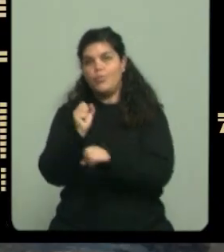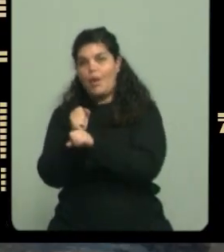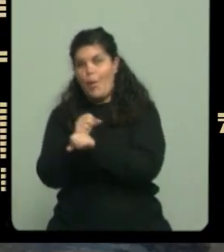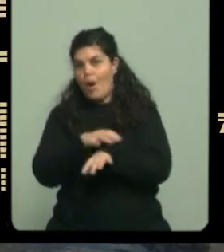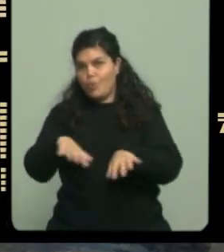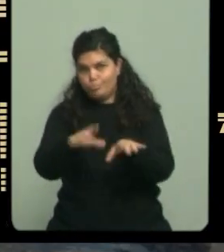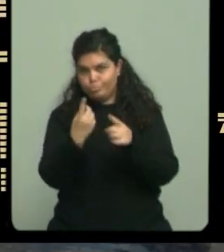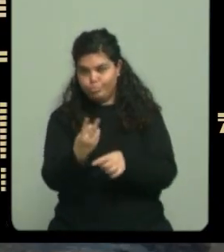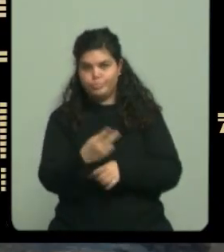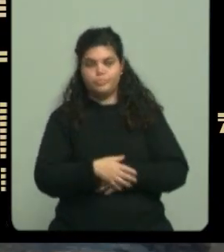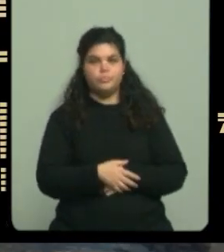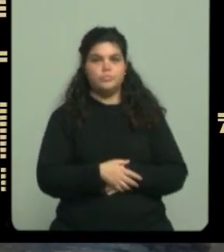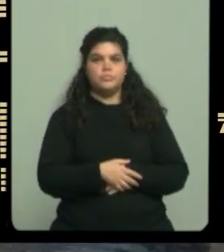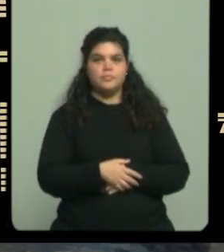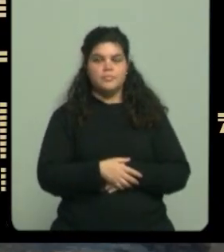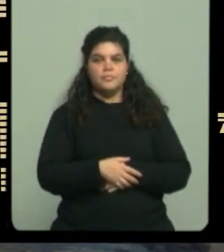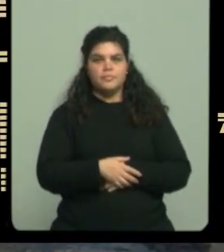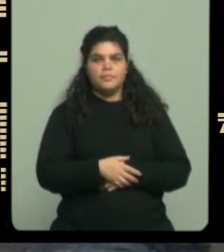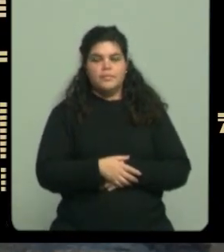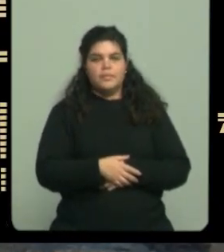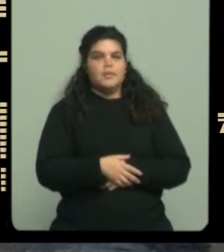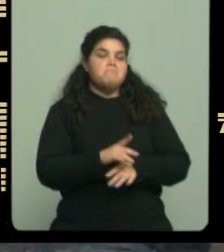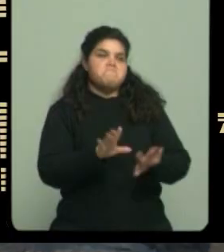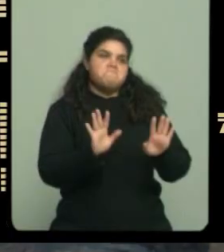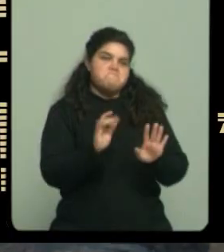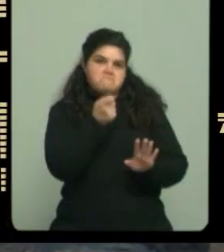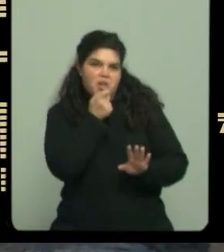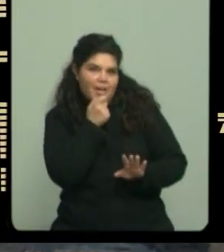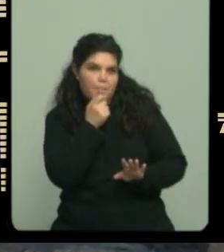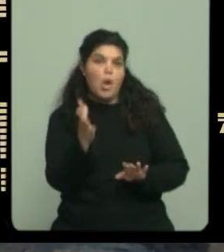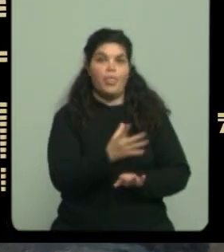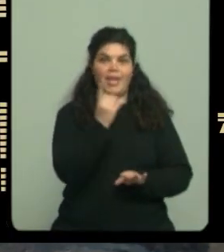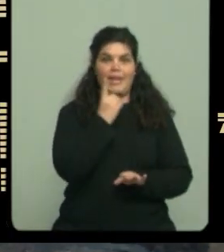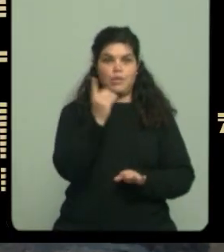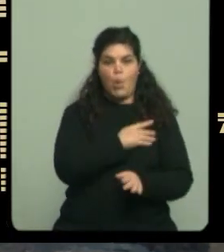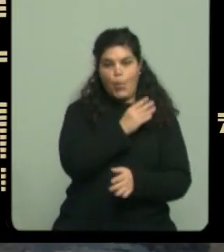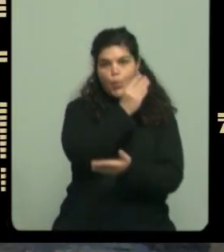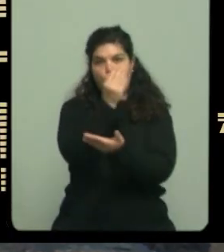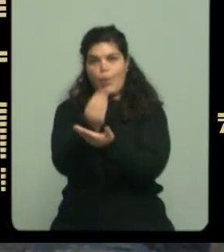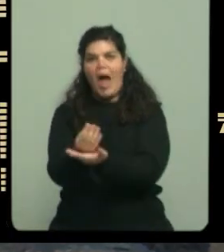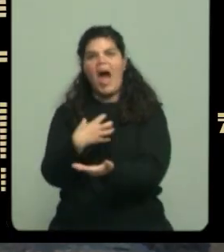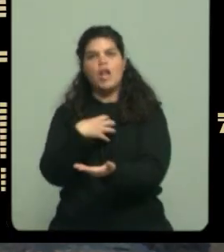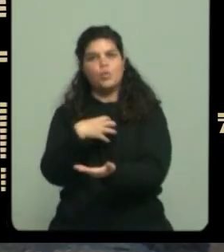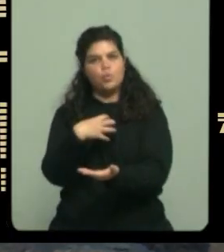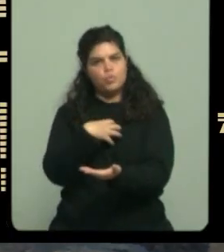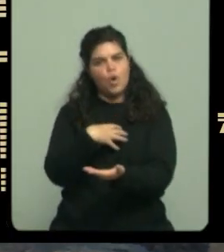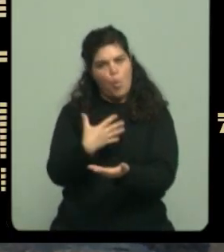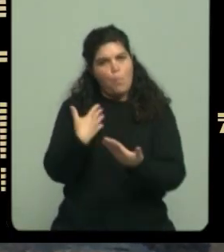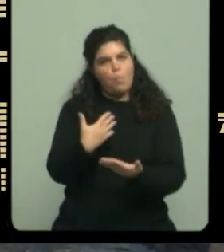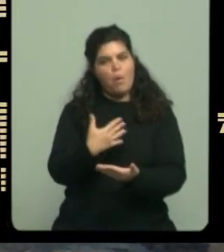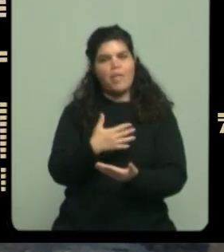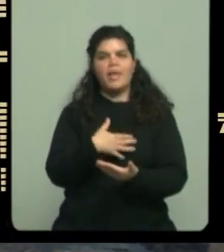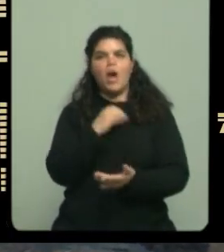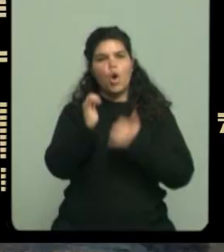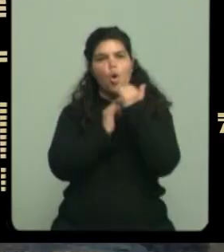laboral. ¿Se da, por ejemplo, que a la dirección venga y se manifieste un alumno o una alumna frente a ciertas